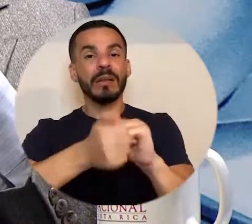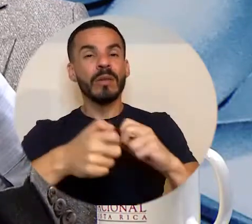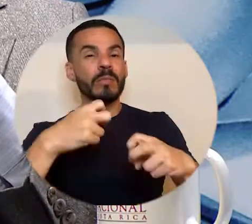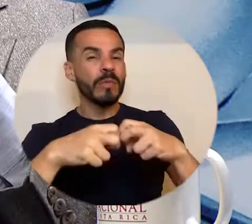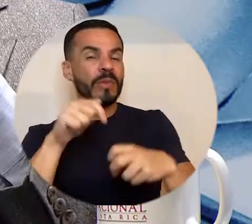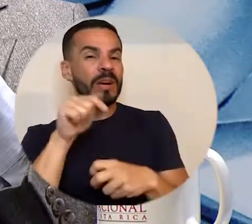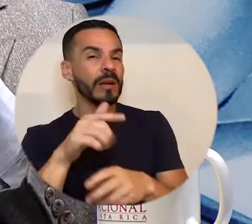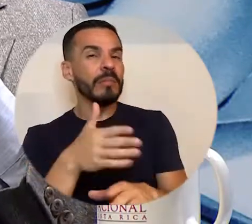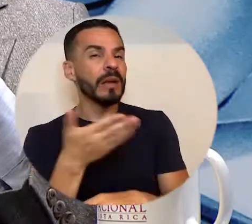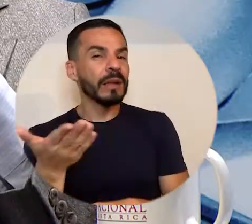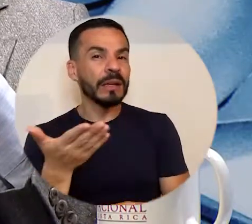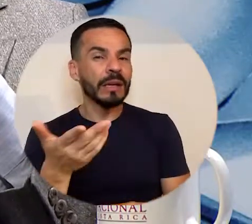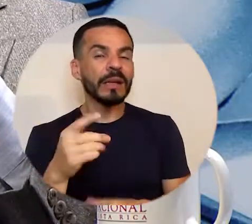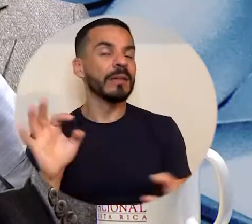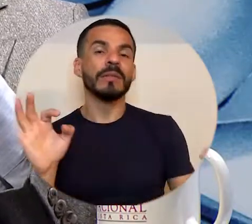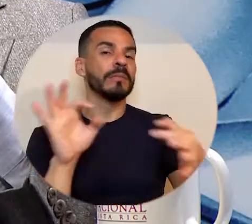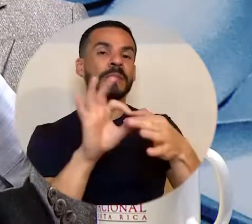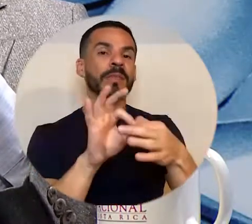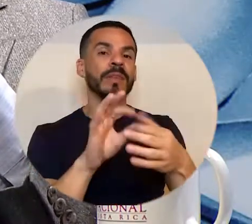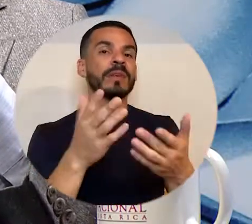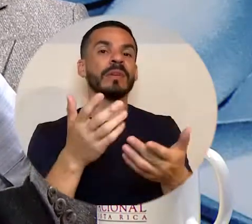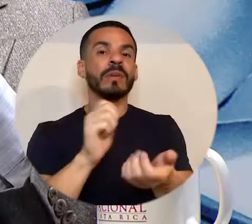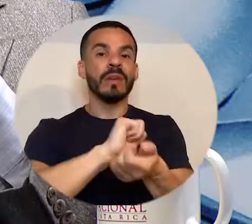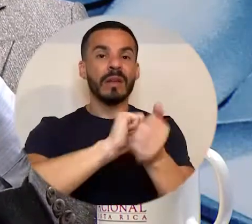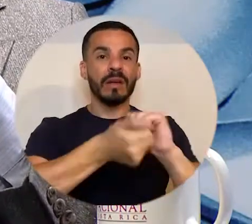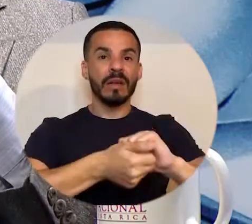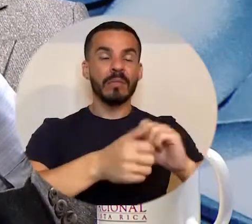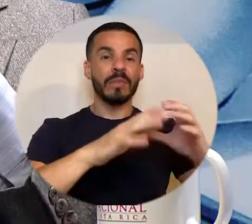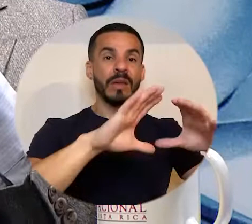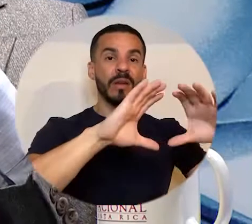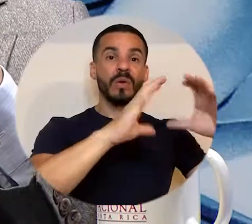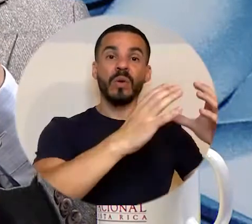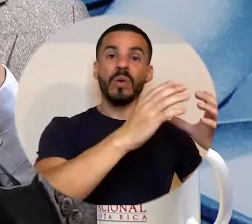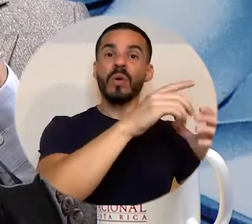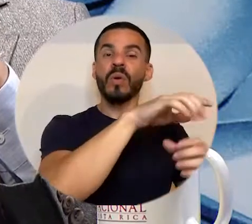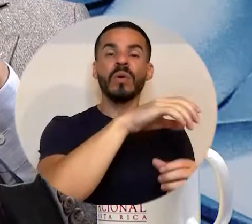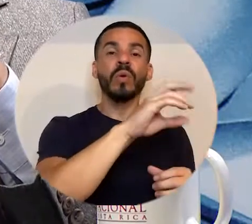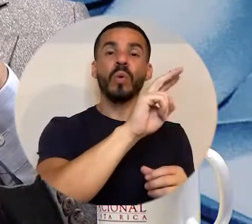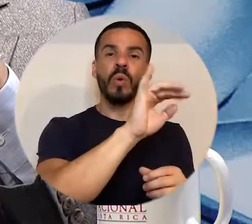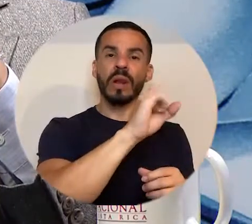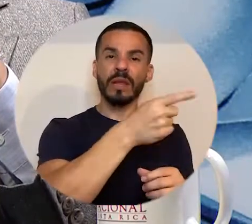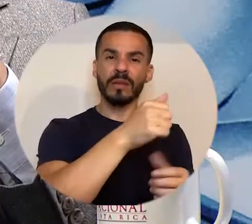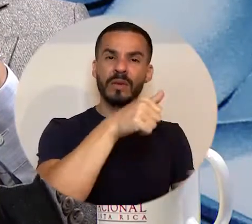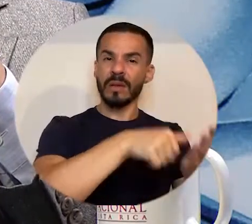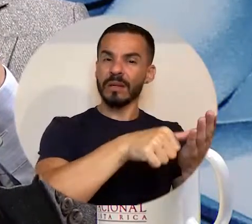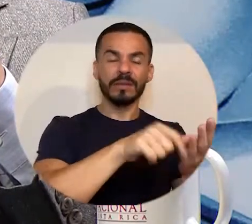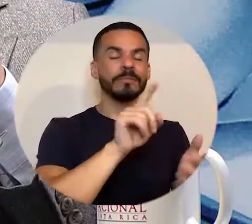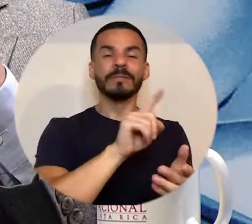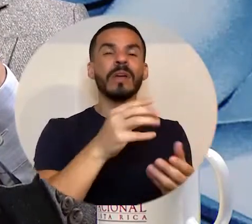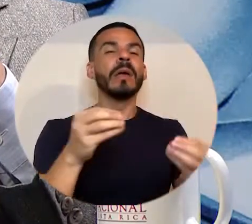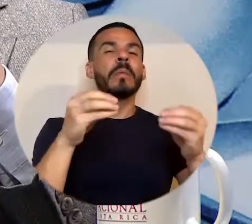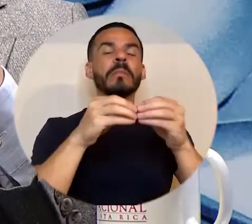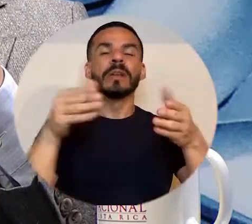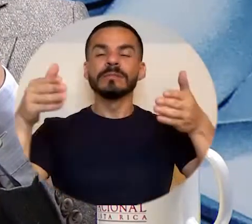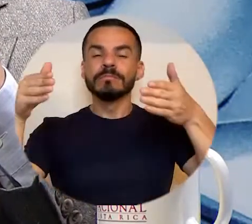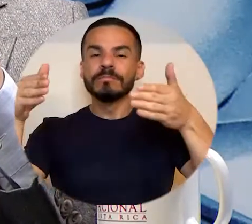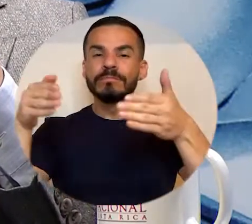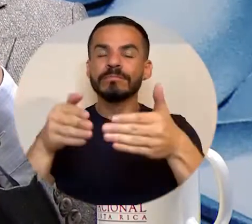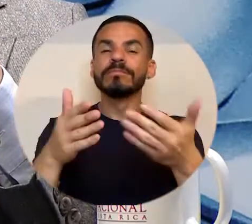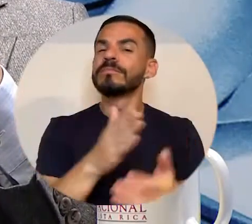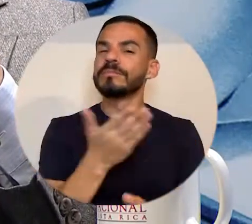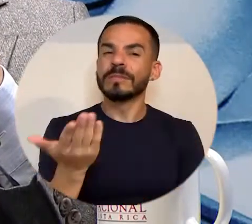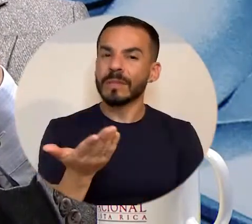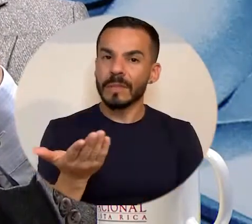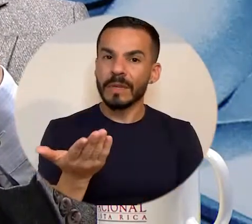de la reforma no va vinculado con transformar el colegio electoral. El problema de la reforma va más vinculado